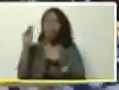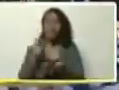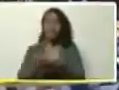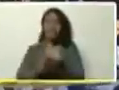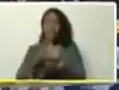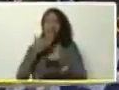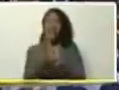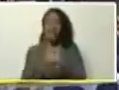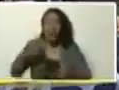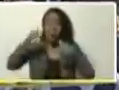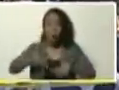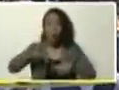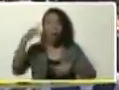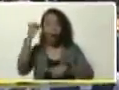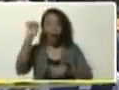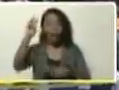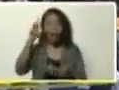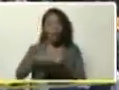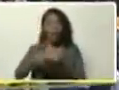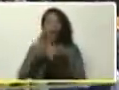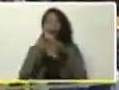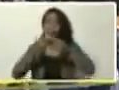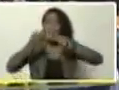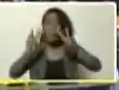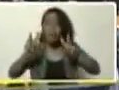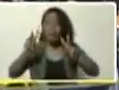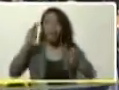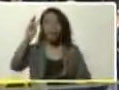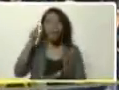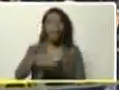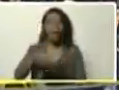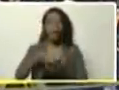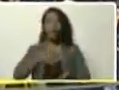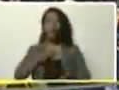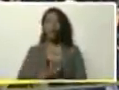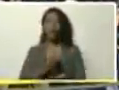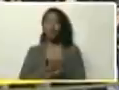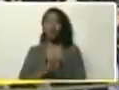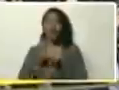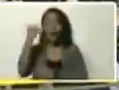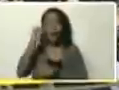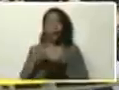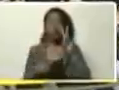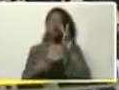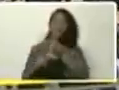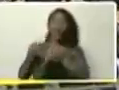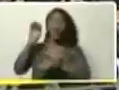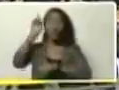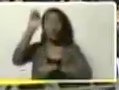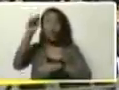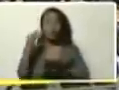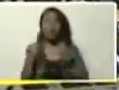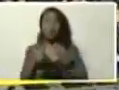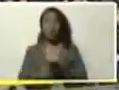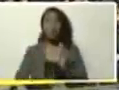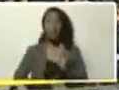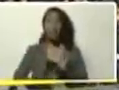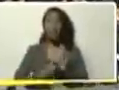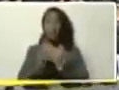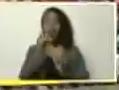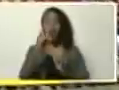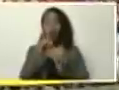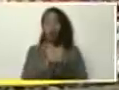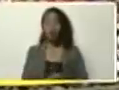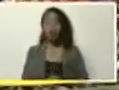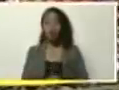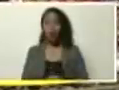hoy tenemos un Miranda en paz, un Miranda en armonía, un Miranda que está mirando al futuro para el desarrollo.